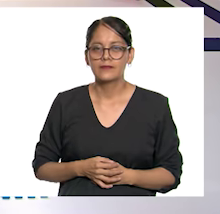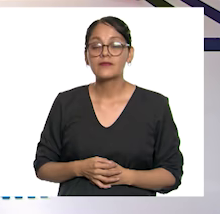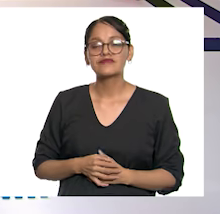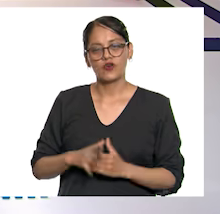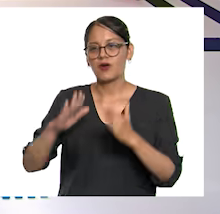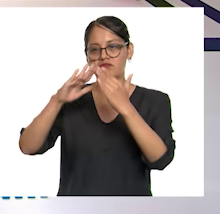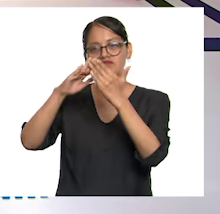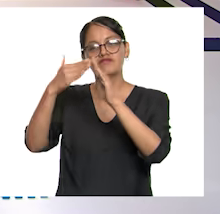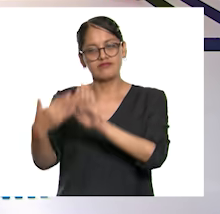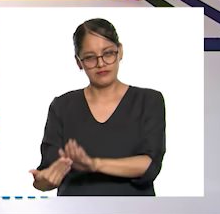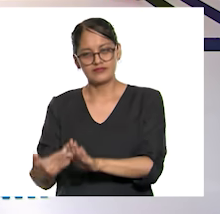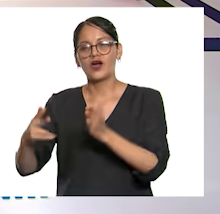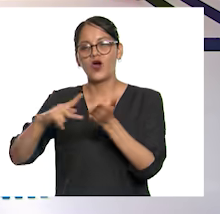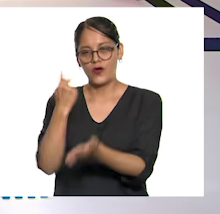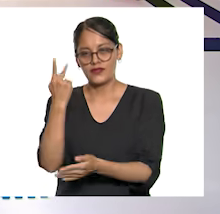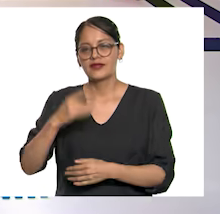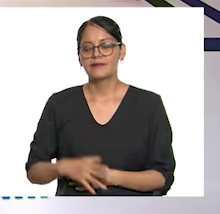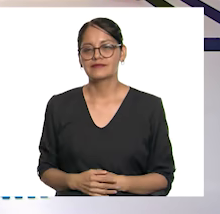y volvía a tirar la casa.